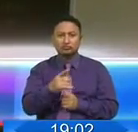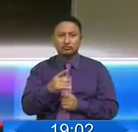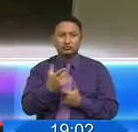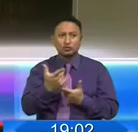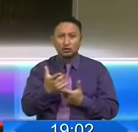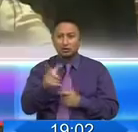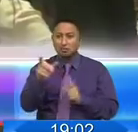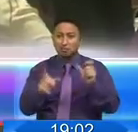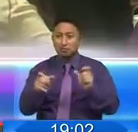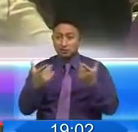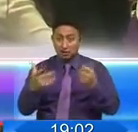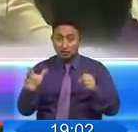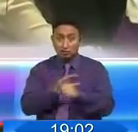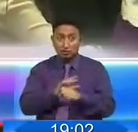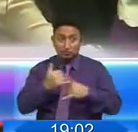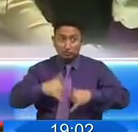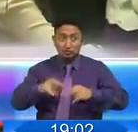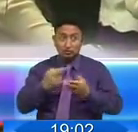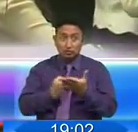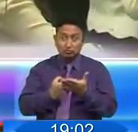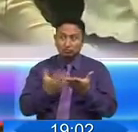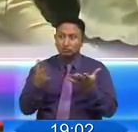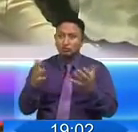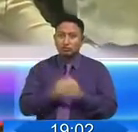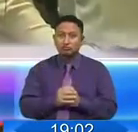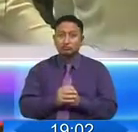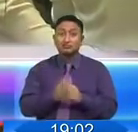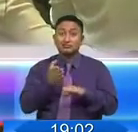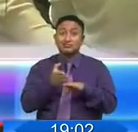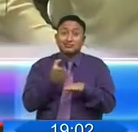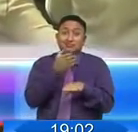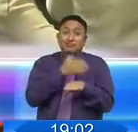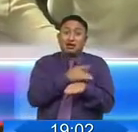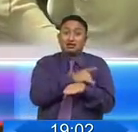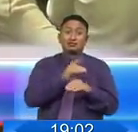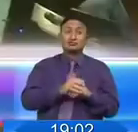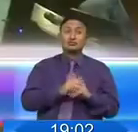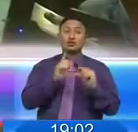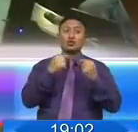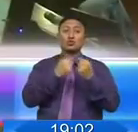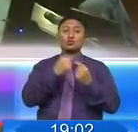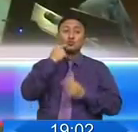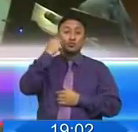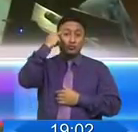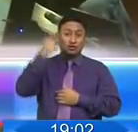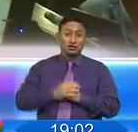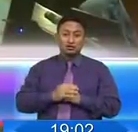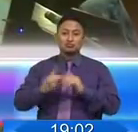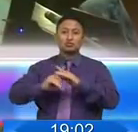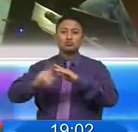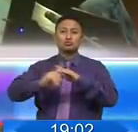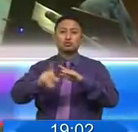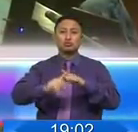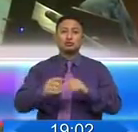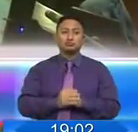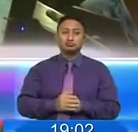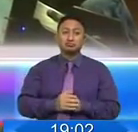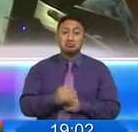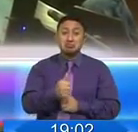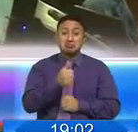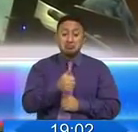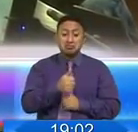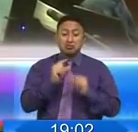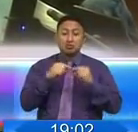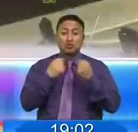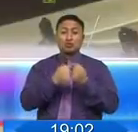quórum necesario para seguir sesionando. Es que minutos antes, los correístas habían abandonado la sesión y los mismos legisladores de